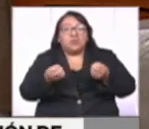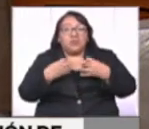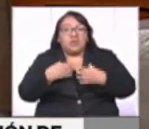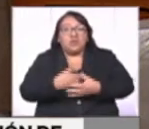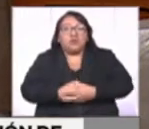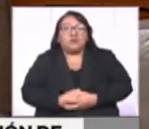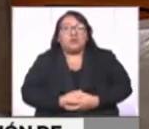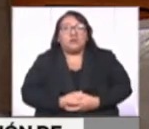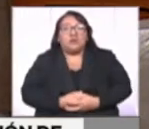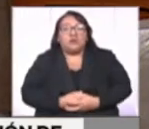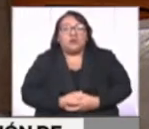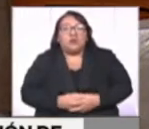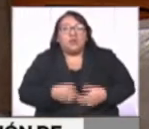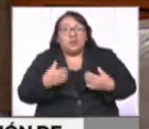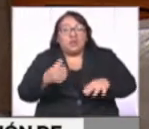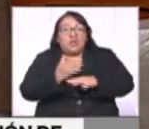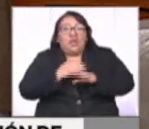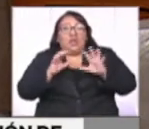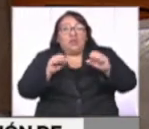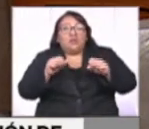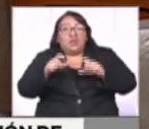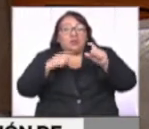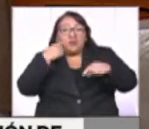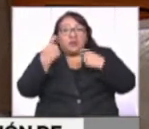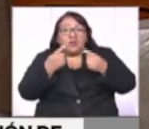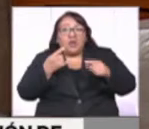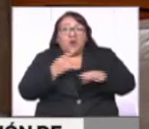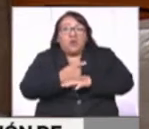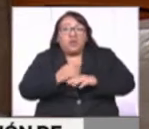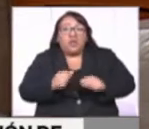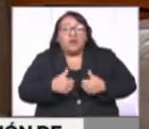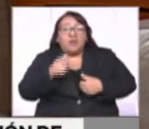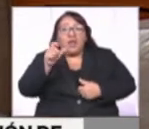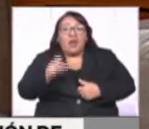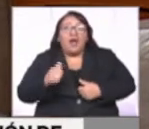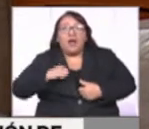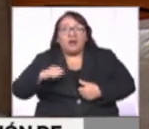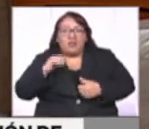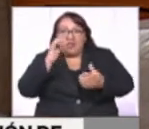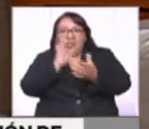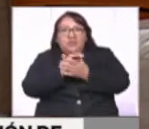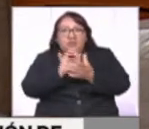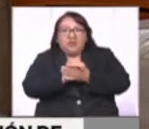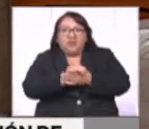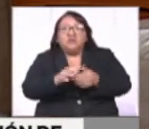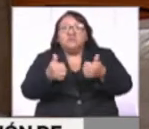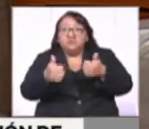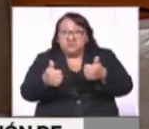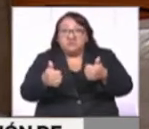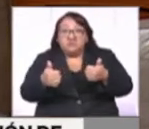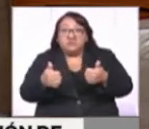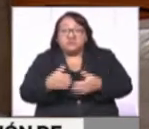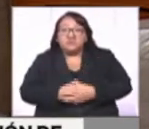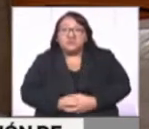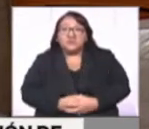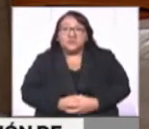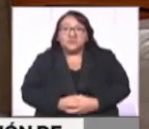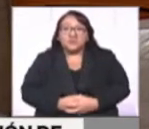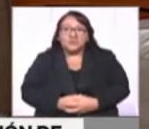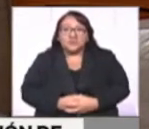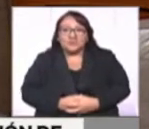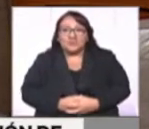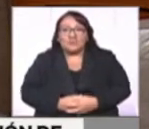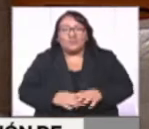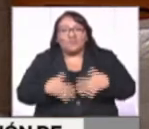de que habían sido capturados los delincuentes que atentaron contra la vida del alcalde provincial de Chinchi. Ese es un logro que de alguna manera